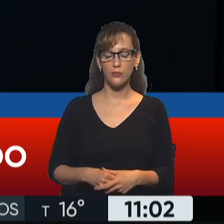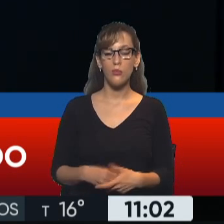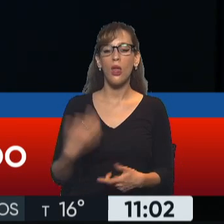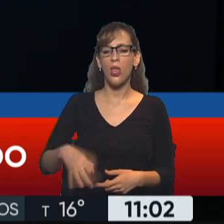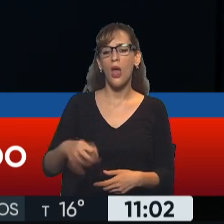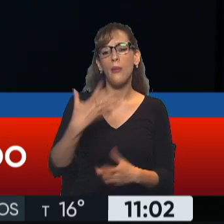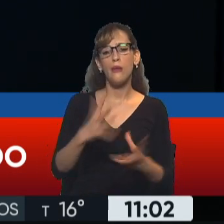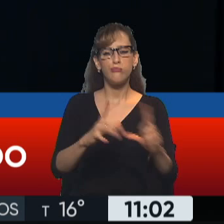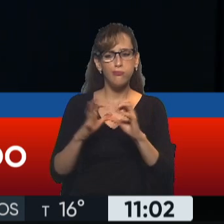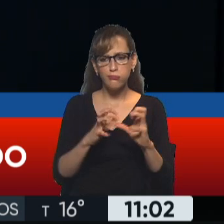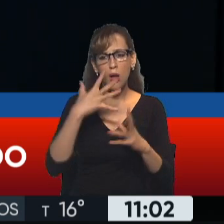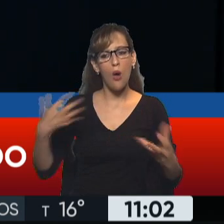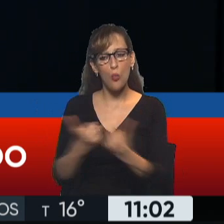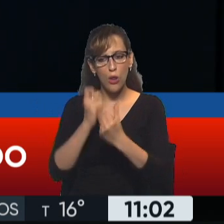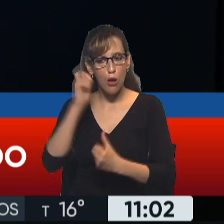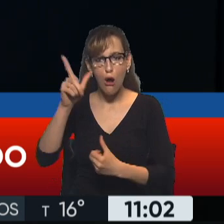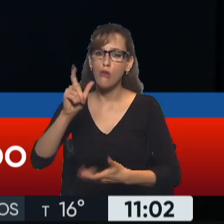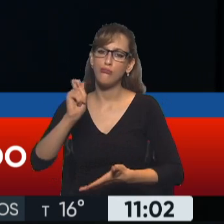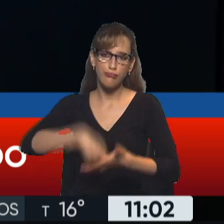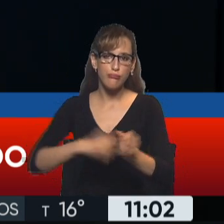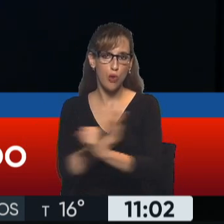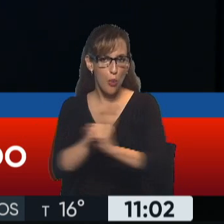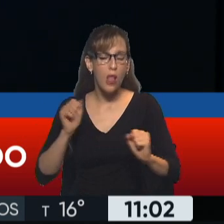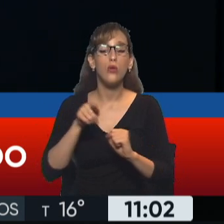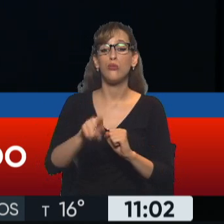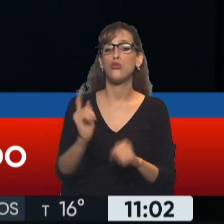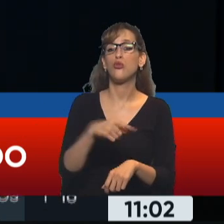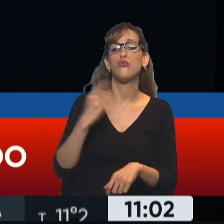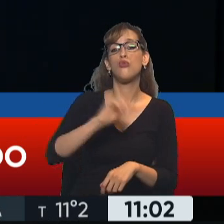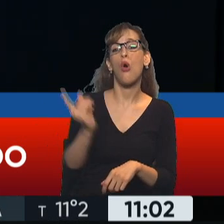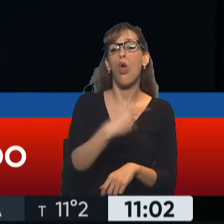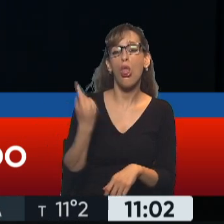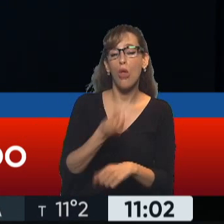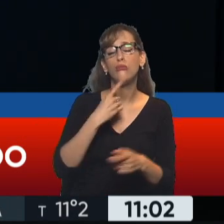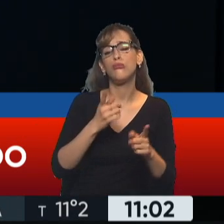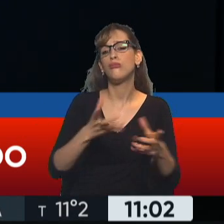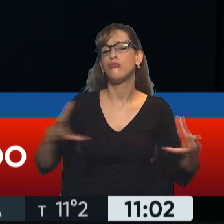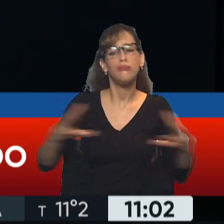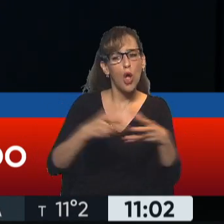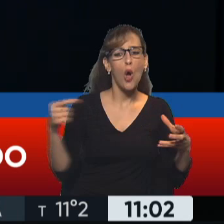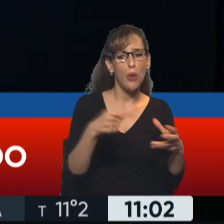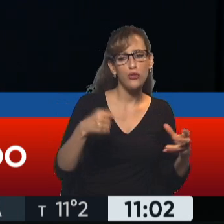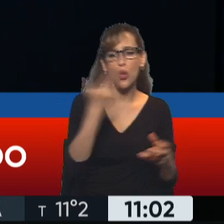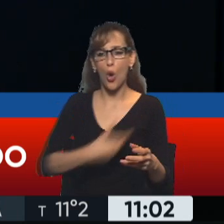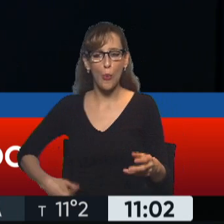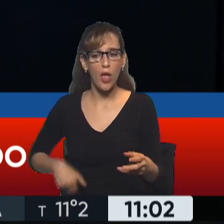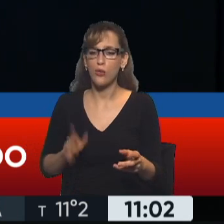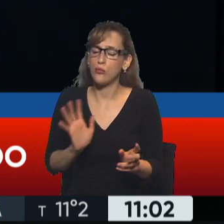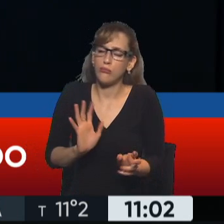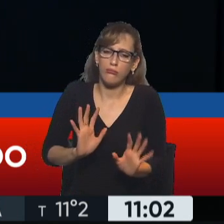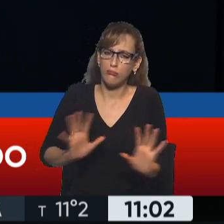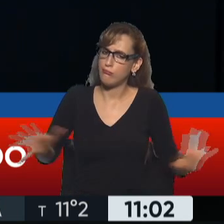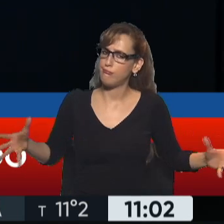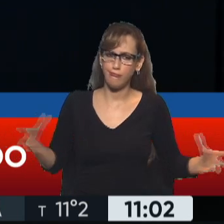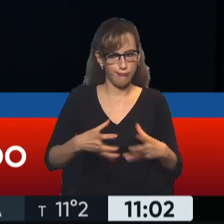sanción. Y en este sentido invito a todos a acompañar a este proceso y también invito a la oposición. El programa va a ser más